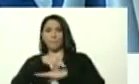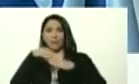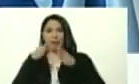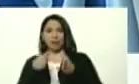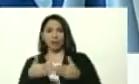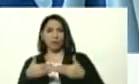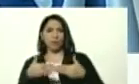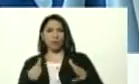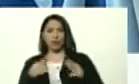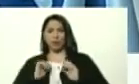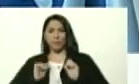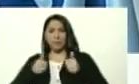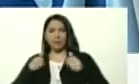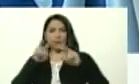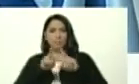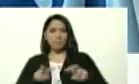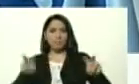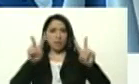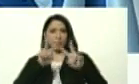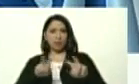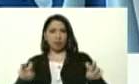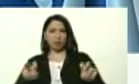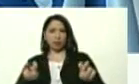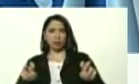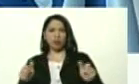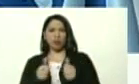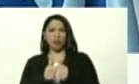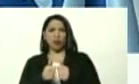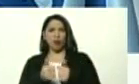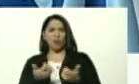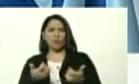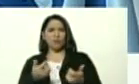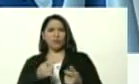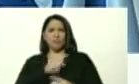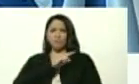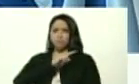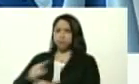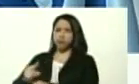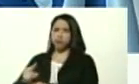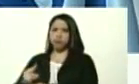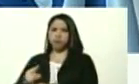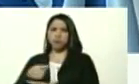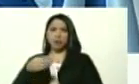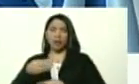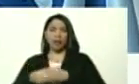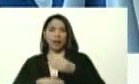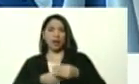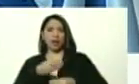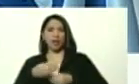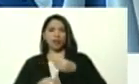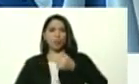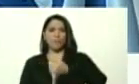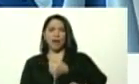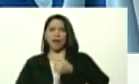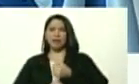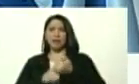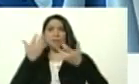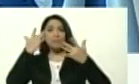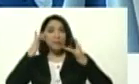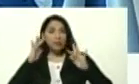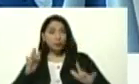Público inició investigaciones con motivo de una denuncia realizada en base al